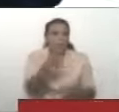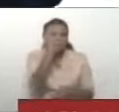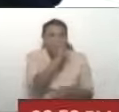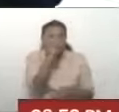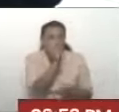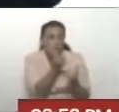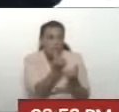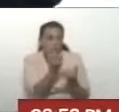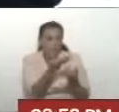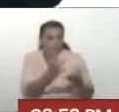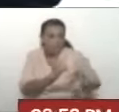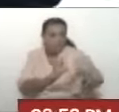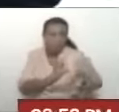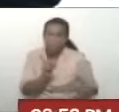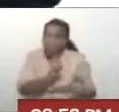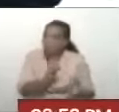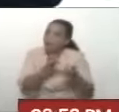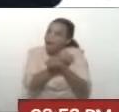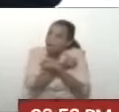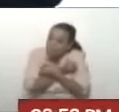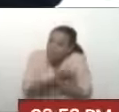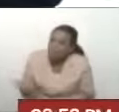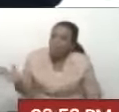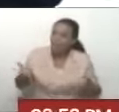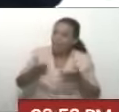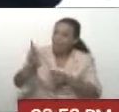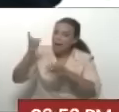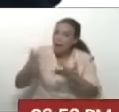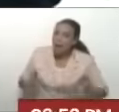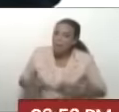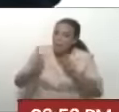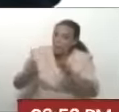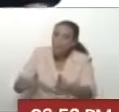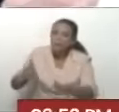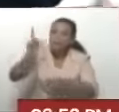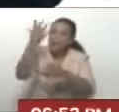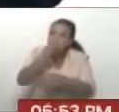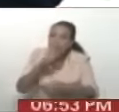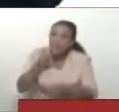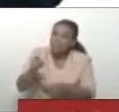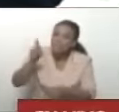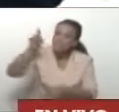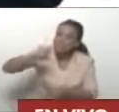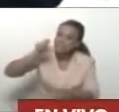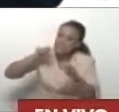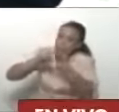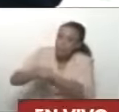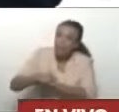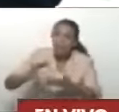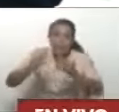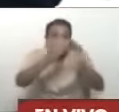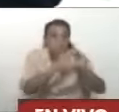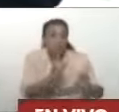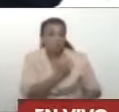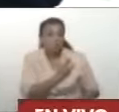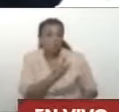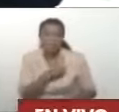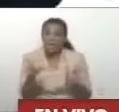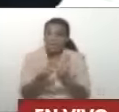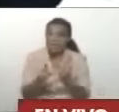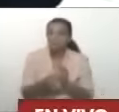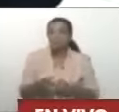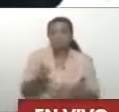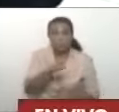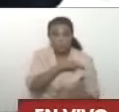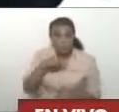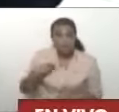trasladar las bondades de la revolución bolivariana, de sus políticas, de sus programas, directamente a la juventud en los barrios, en las universidades, en los liceos. Y